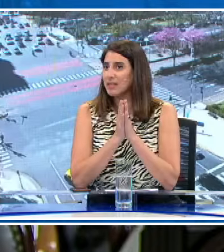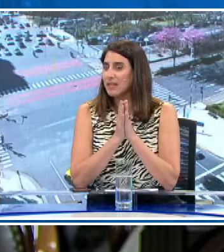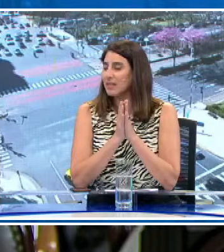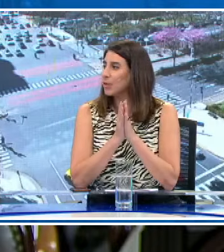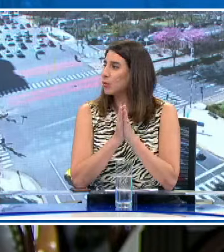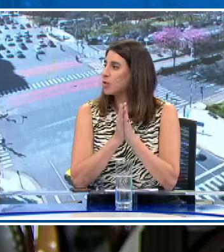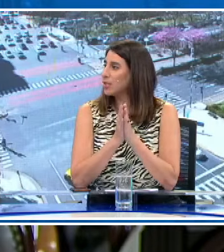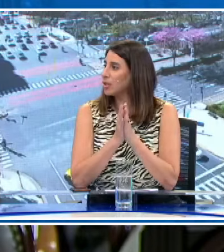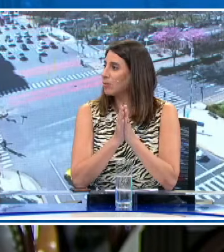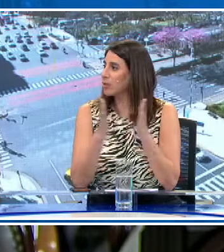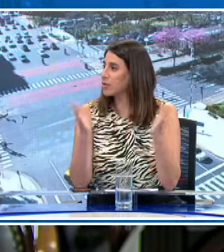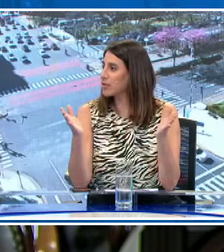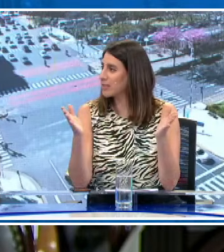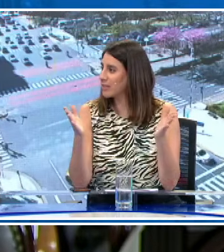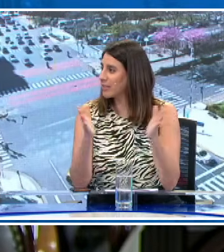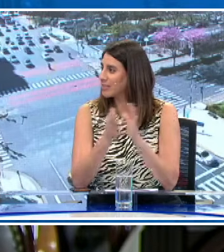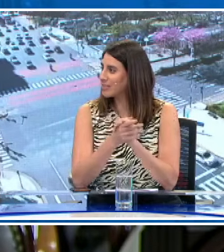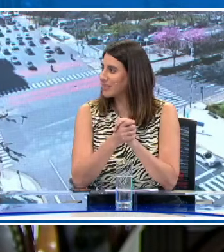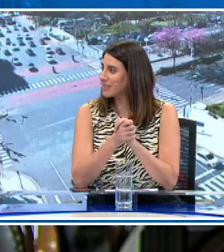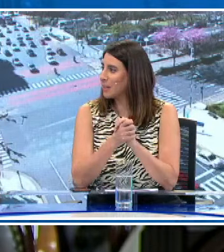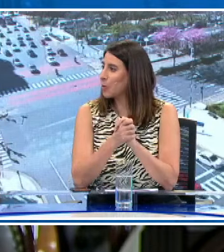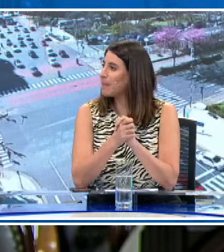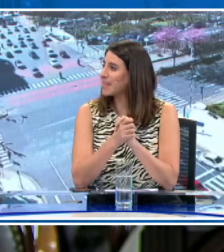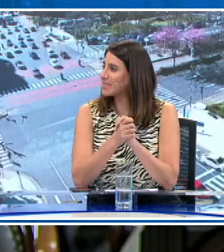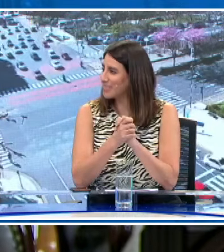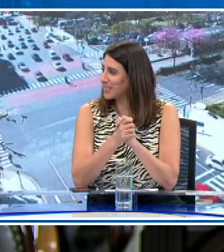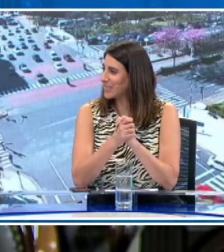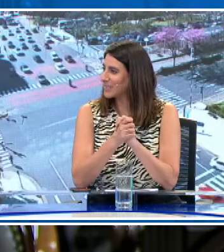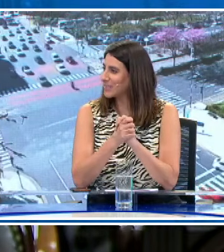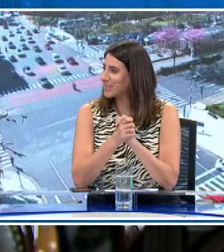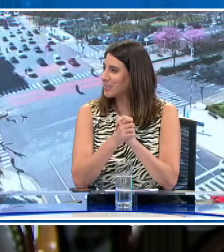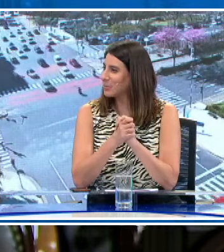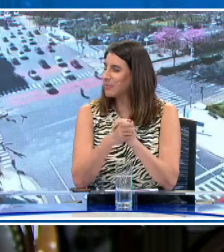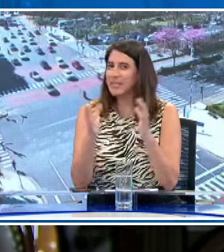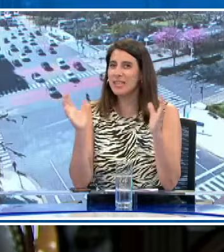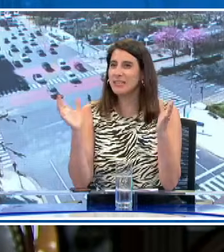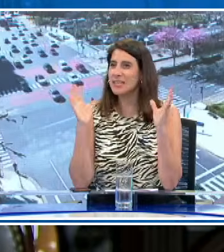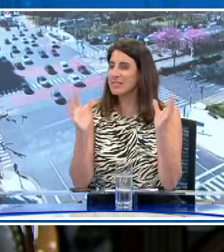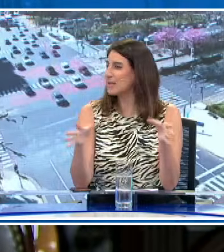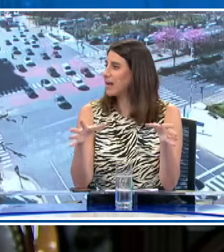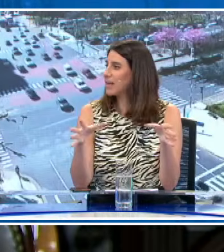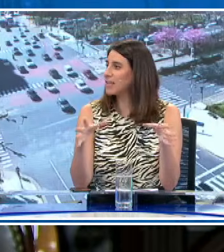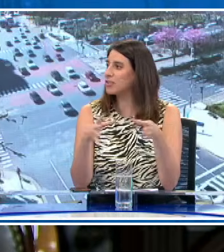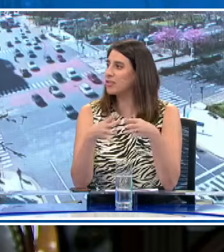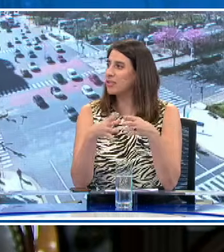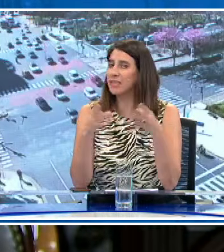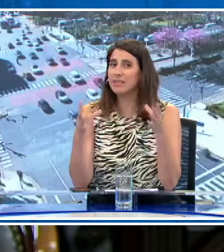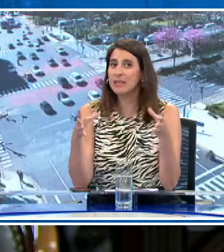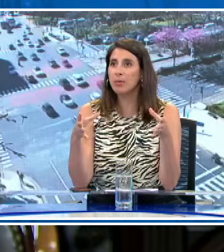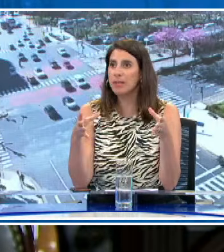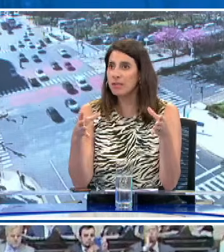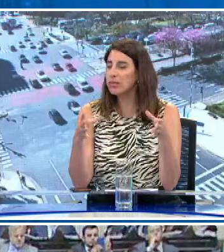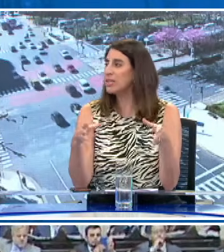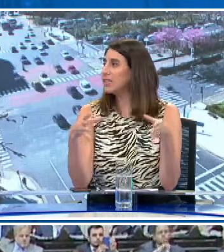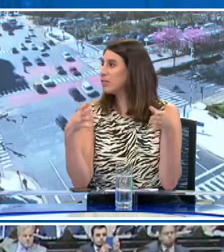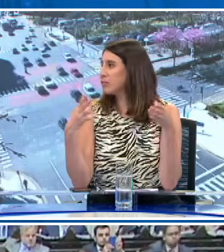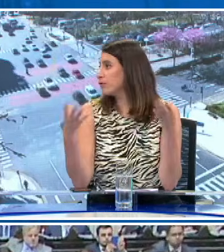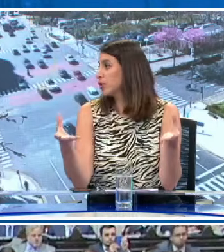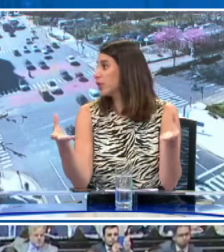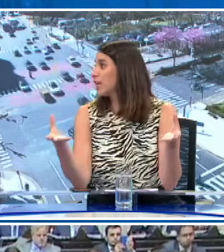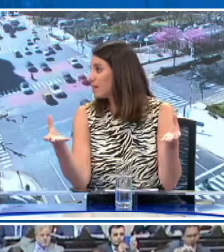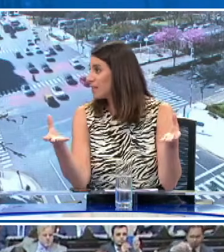esas discusiones con Monzó, ¿te acordás? Sí, fueron muy iguales. parecidas. Muy parecidas esas imágenes. Yo creo que en ese momento